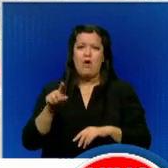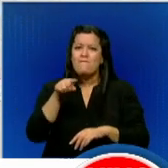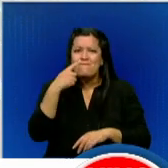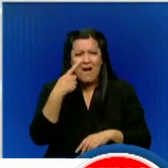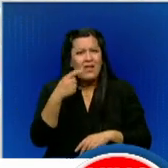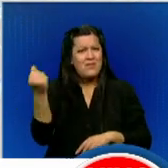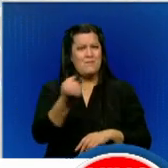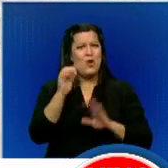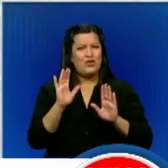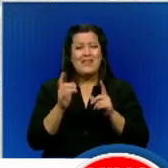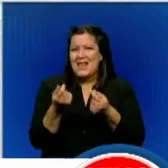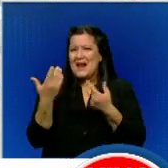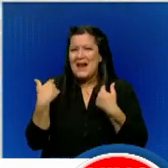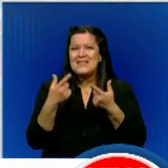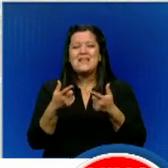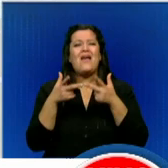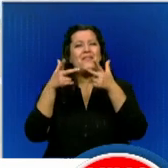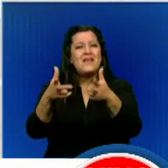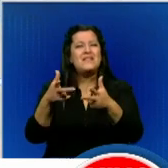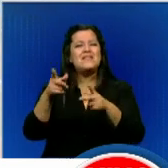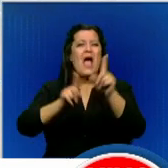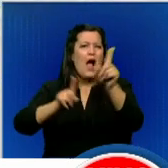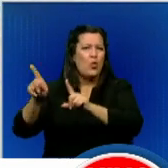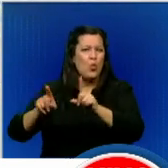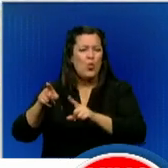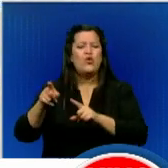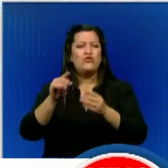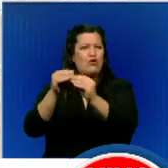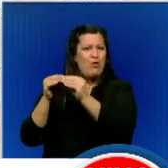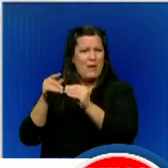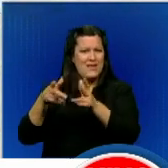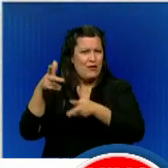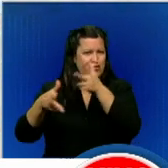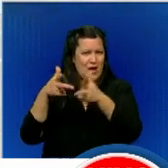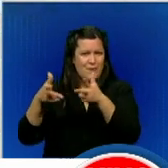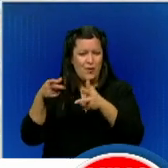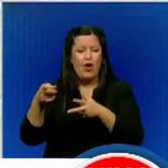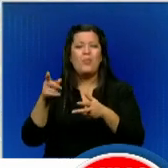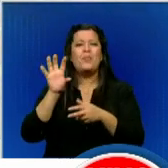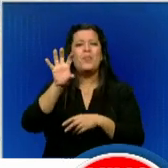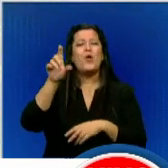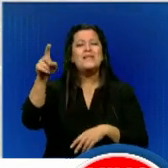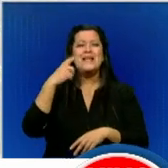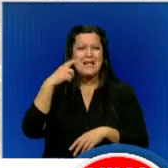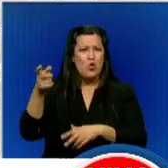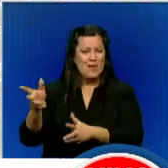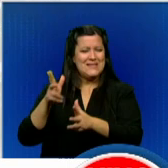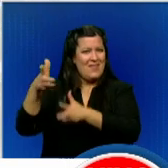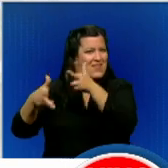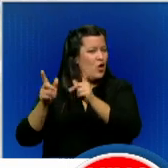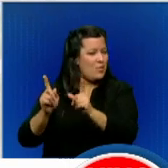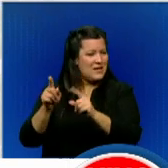y recién lo hacía alusión a algunos compañeros de la provincia de san luís